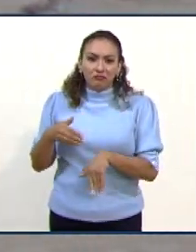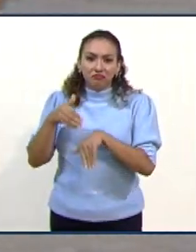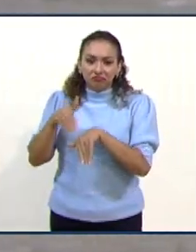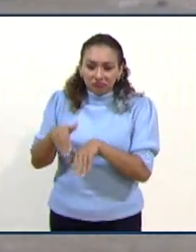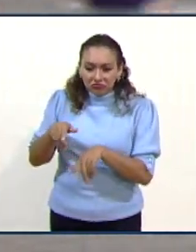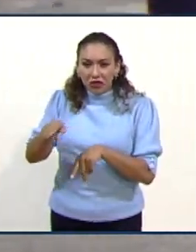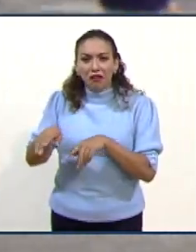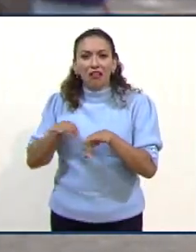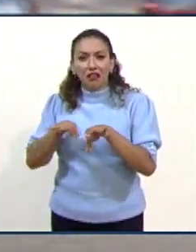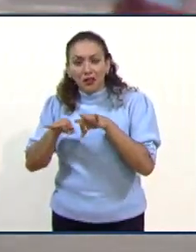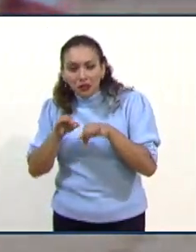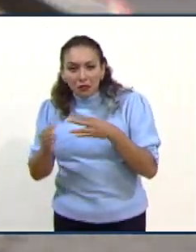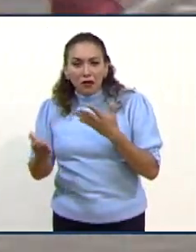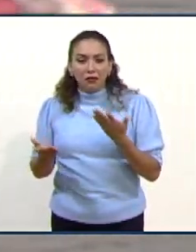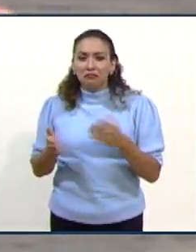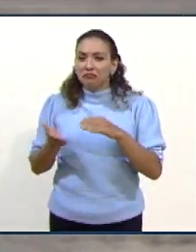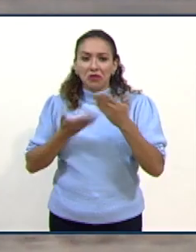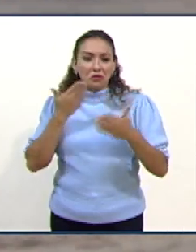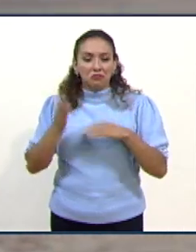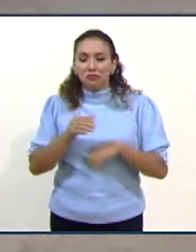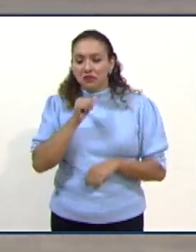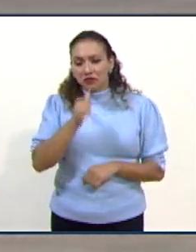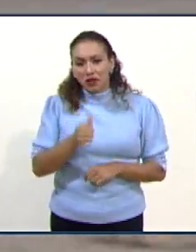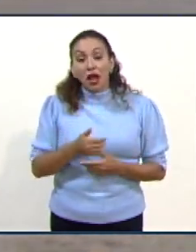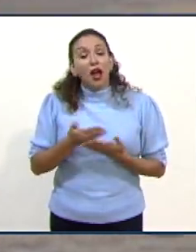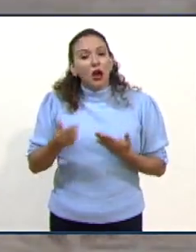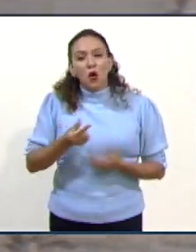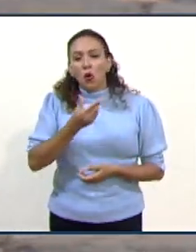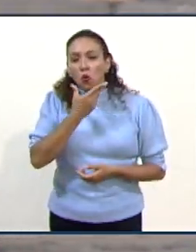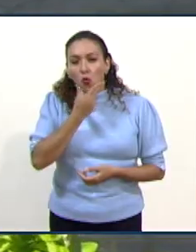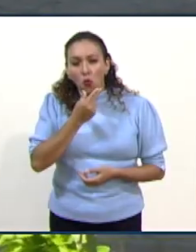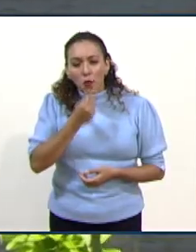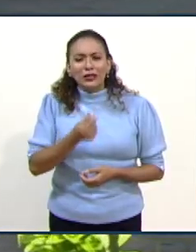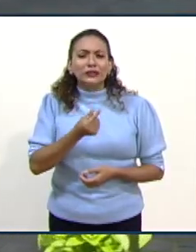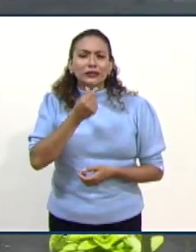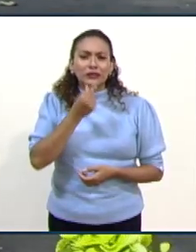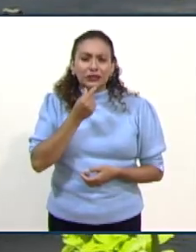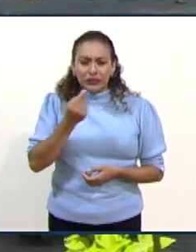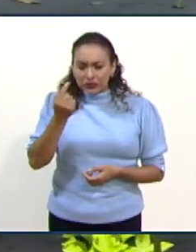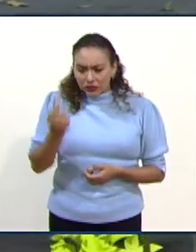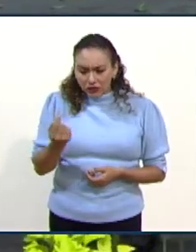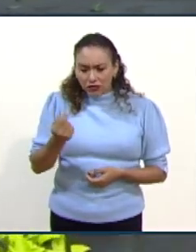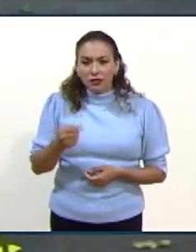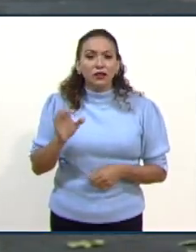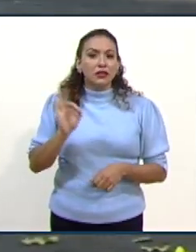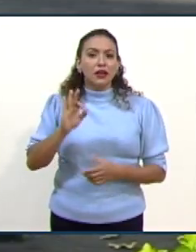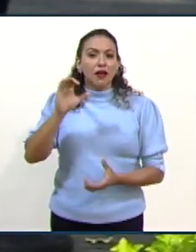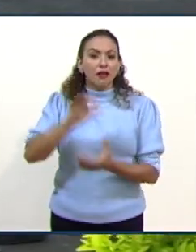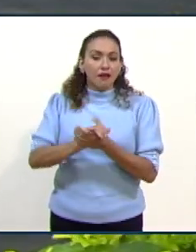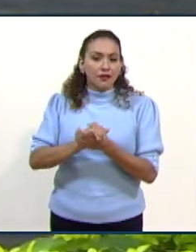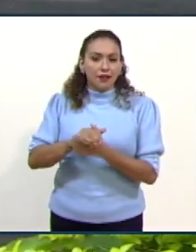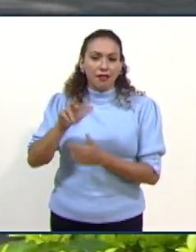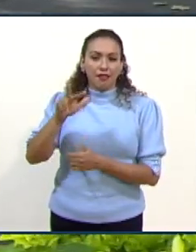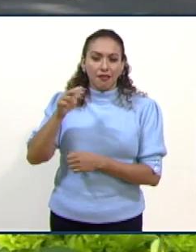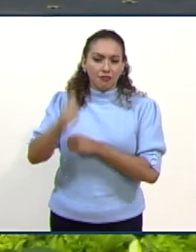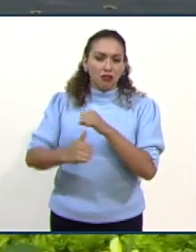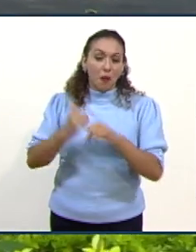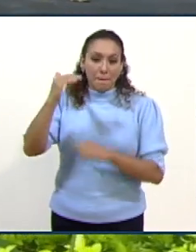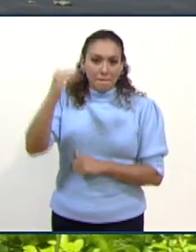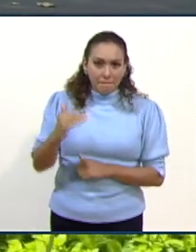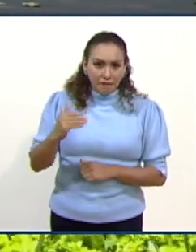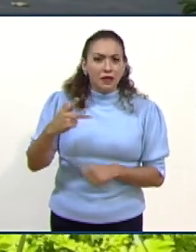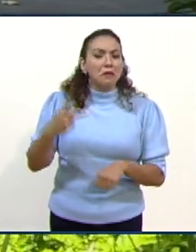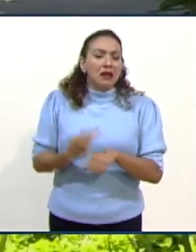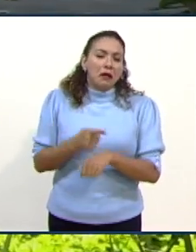Además, en algunas partes, los niños casados se consideran adultos, aunque tengan menos de 18 años, privándoles de todas